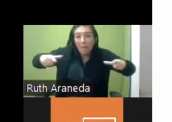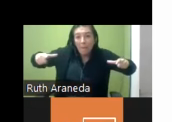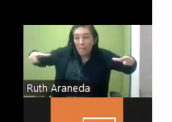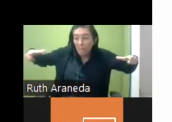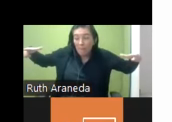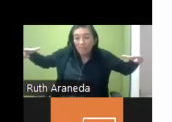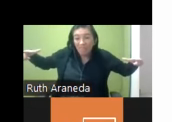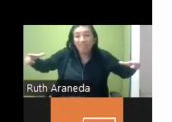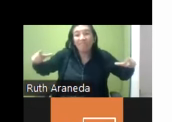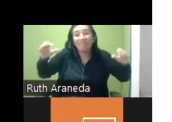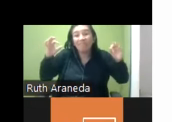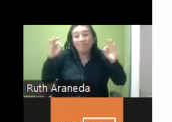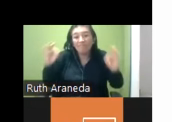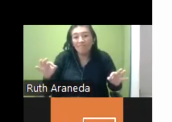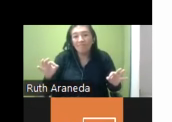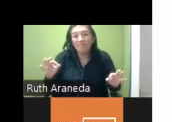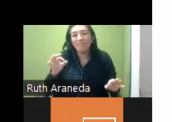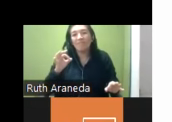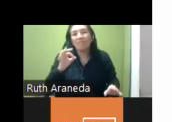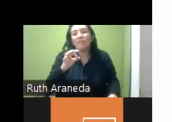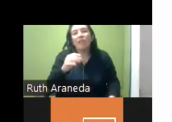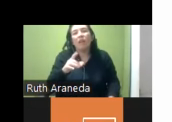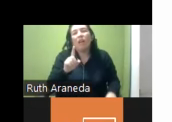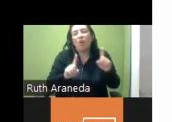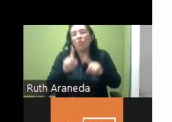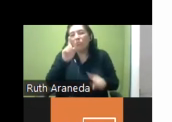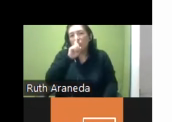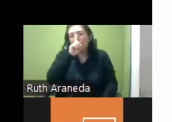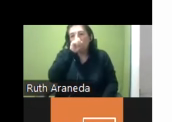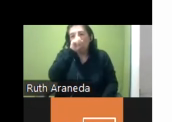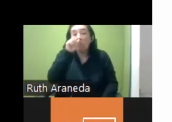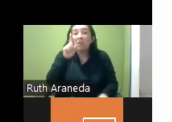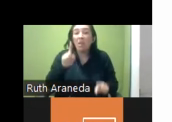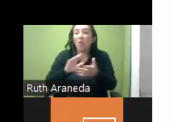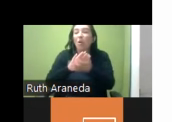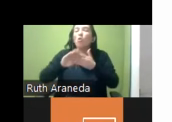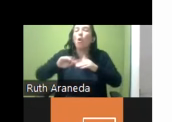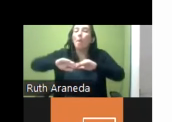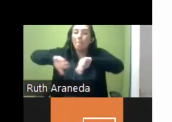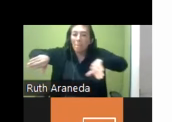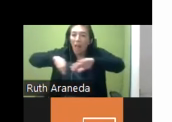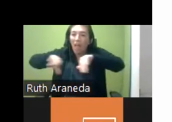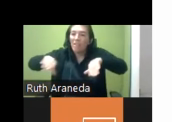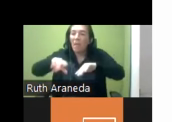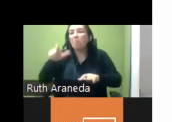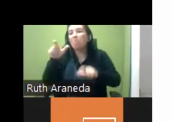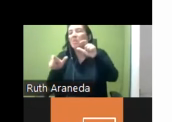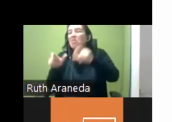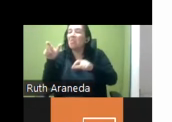60, se hizo costumbre subir desde la playa como veraneante a hacer